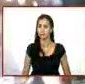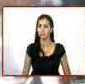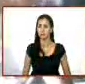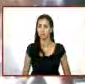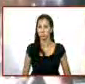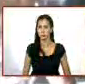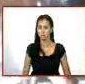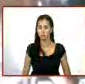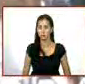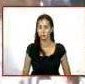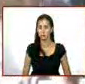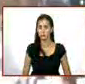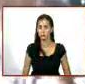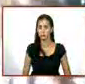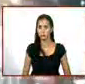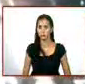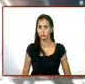marcha